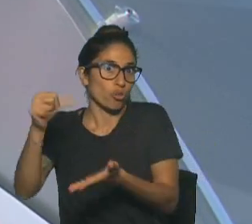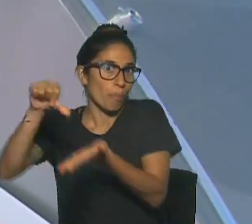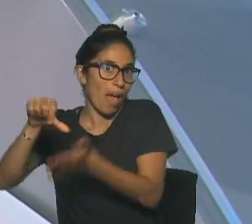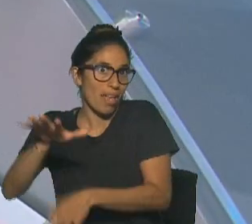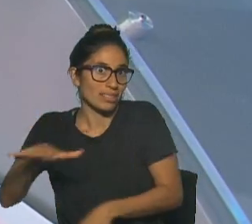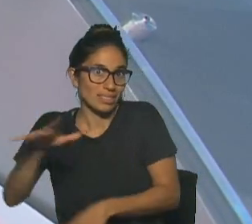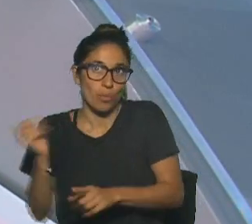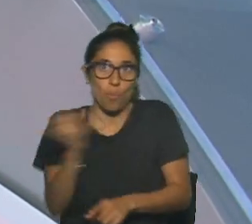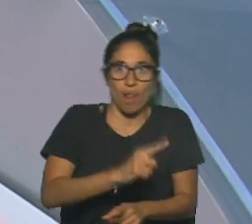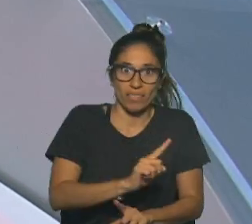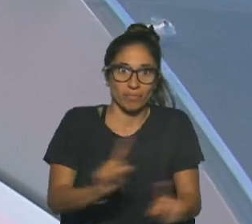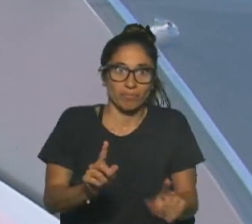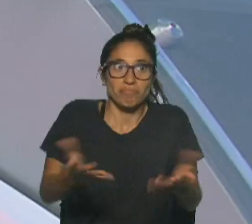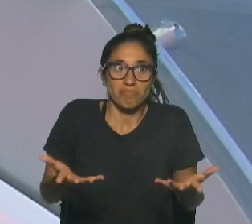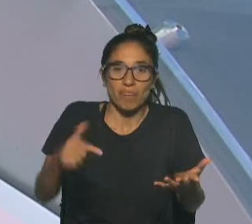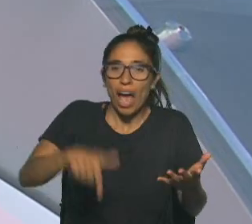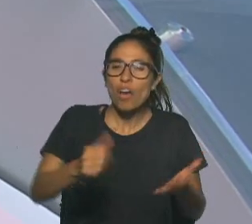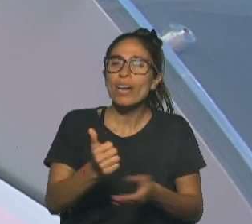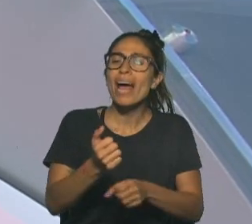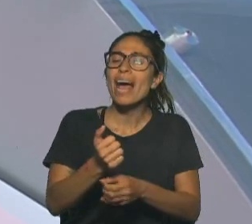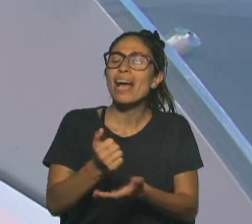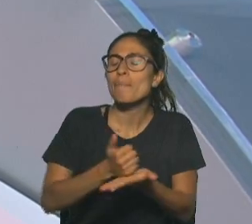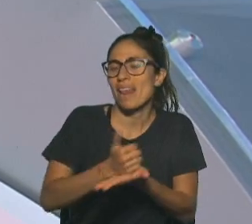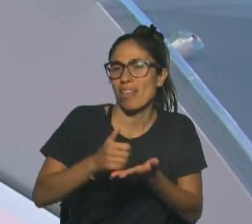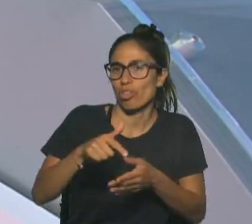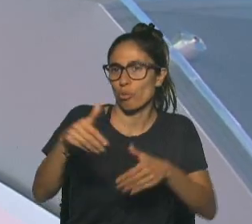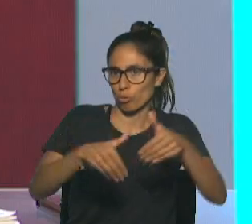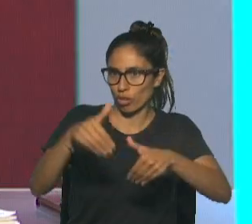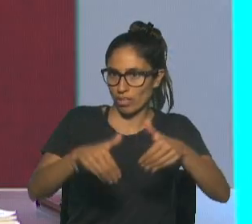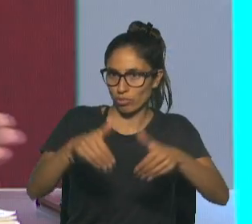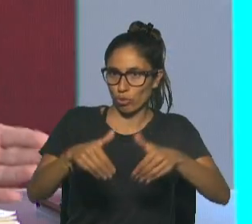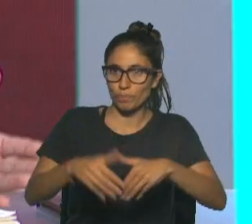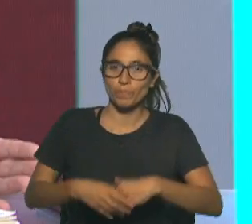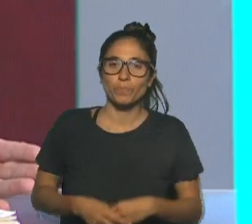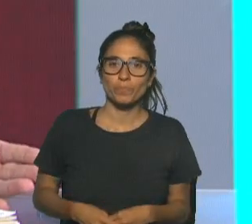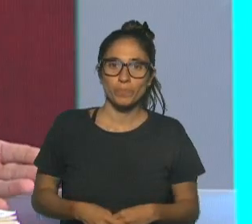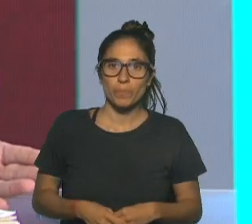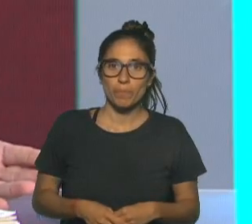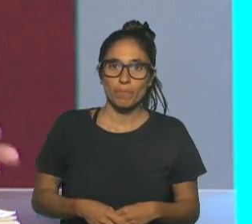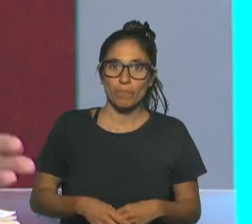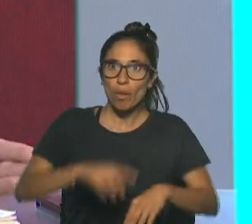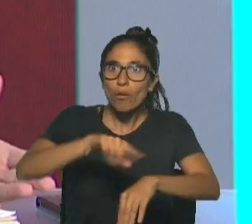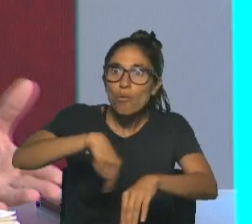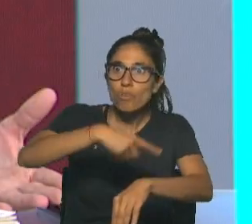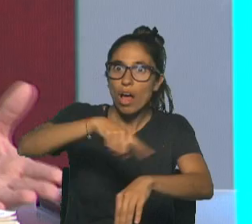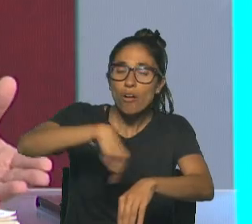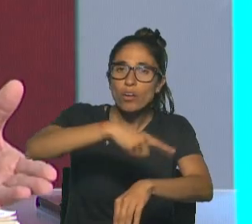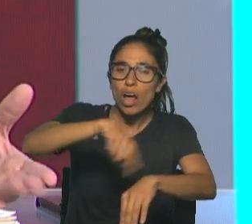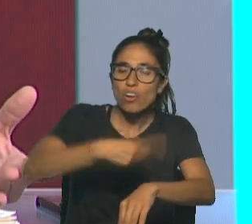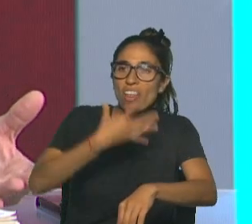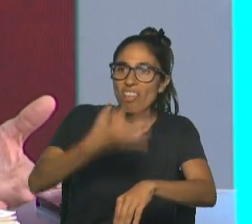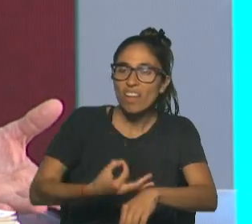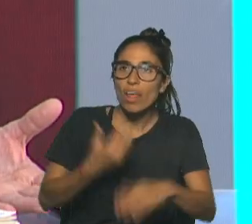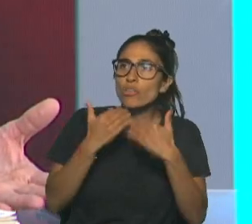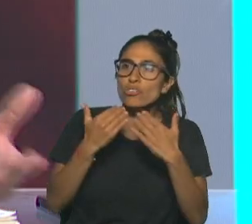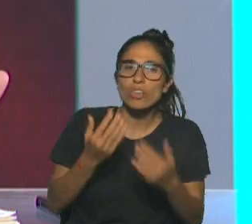se lleven adelante elecciones, algo que hasta el momento no se ha conocido. Y de hecho esto, horas que no se sabía dónde estaba el